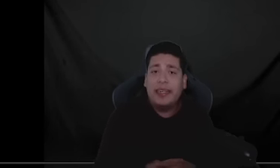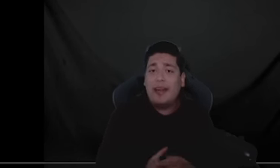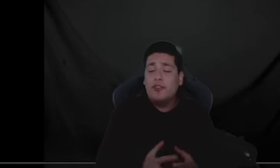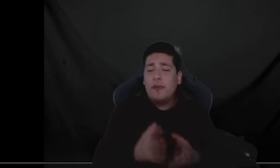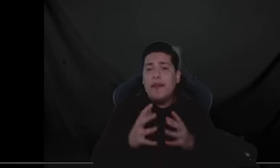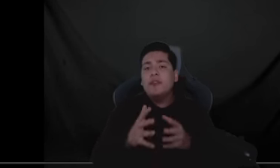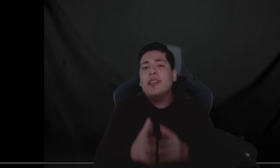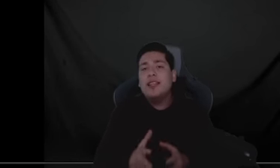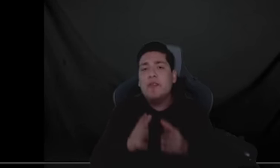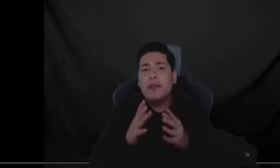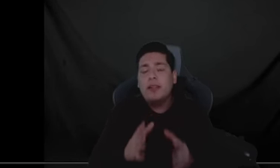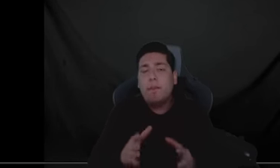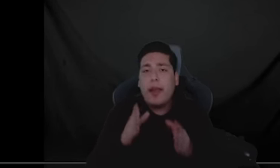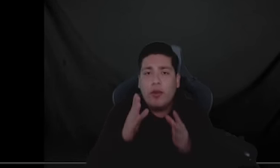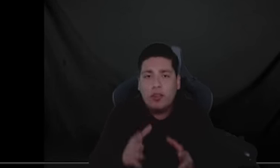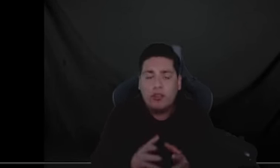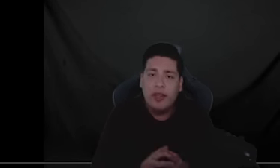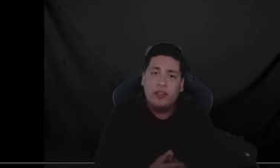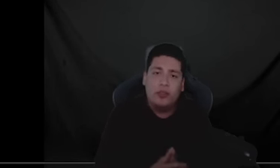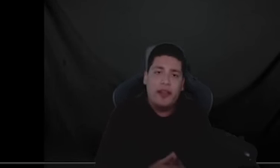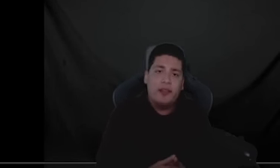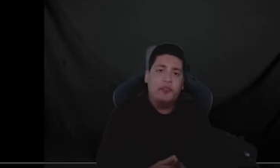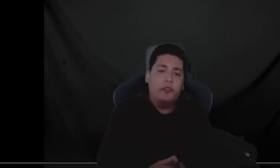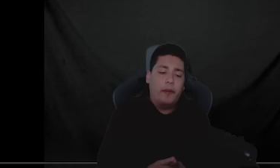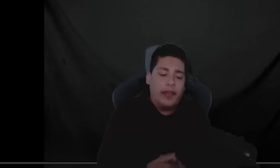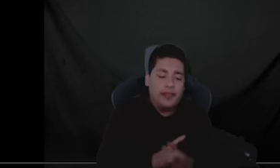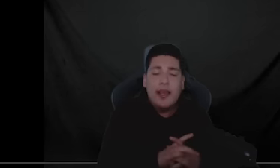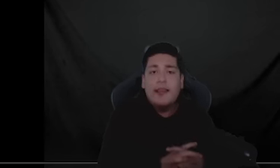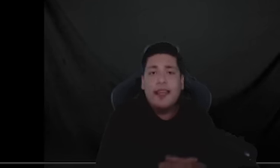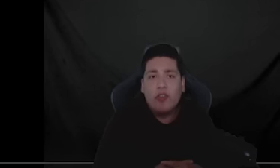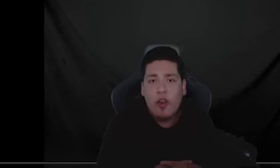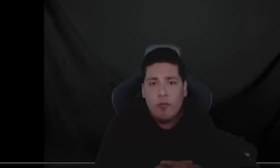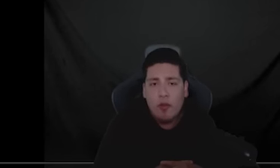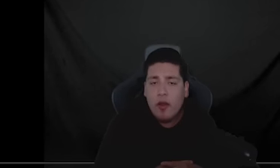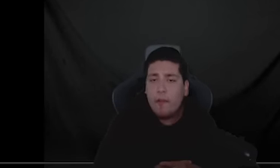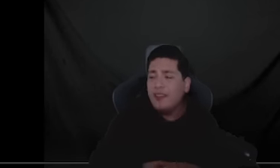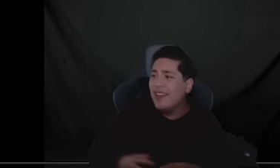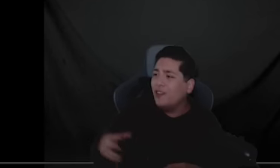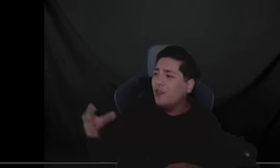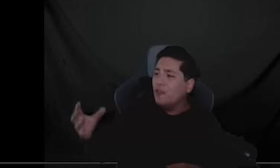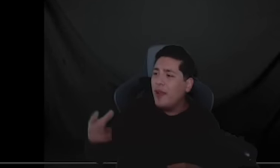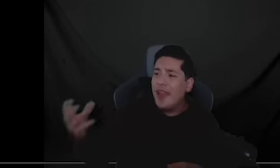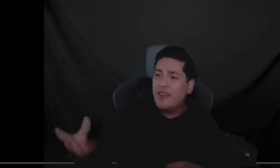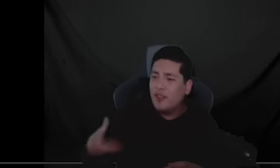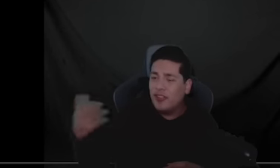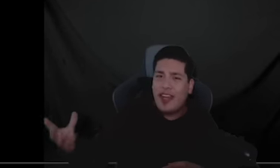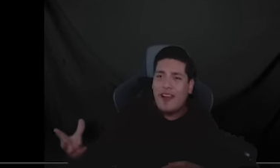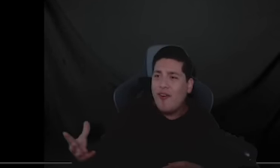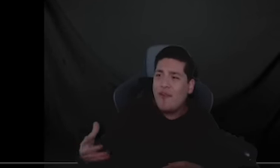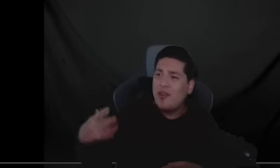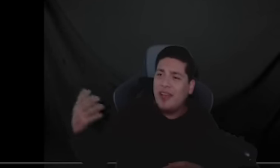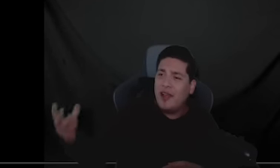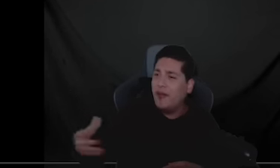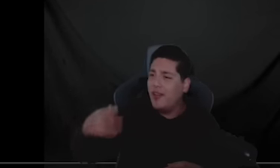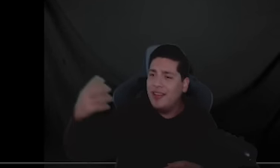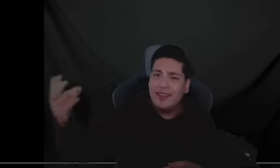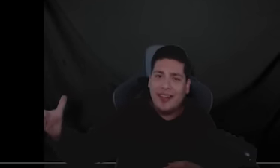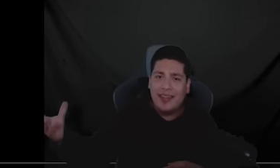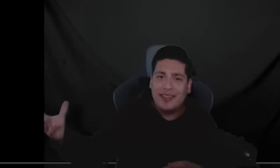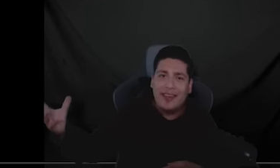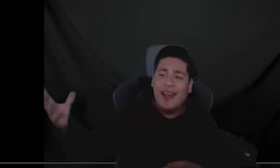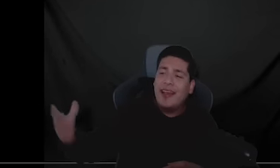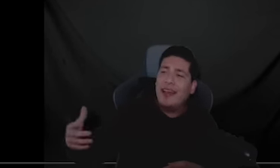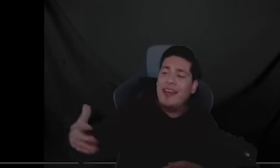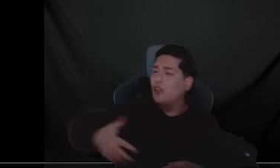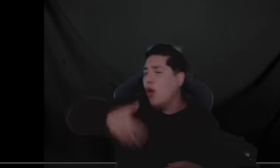las y los mexicanos veamos este momento penoso en la historia de nuestro país de cómo pues estos medios ir o Gómez Leyva